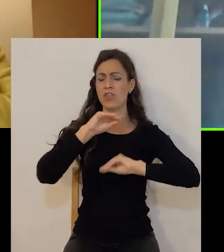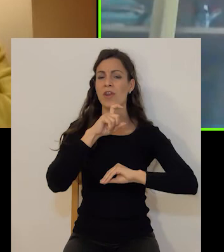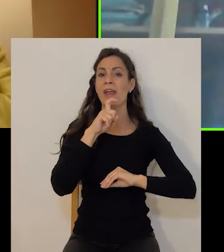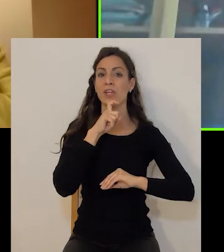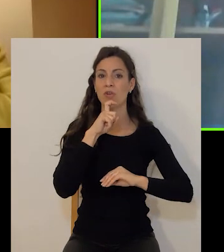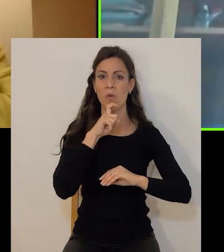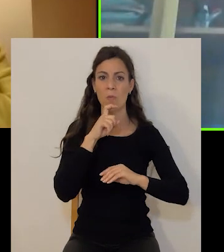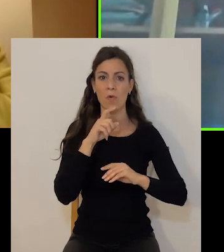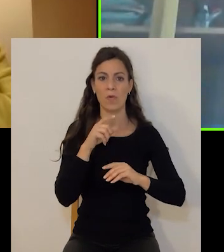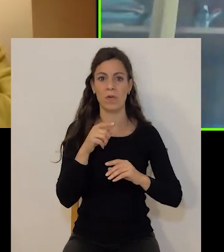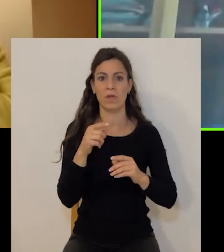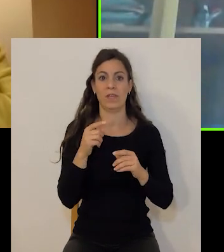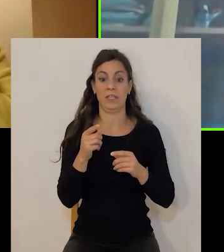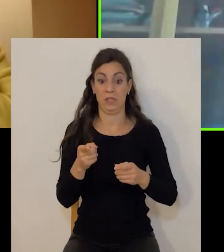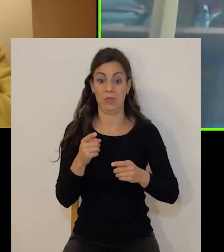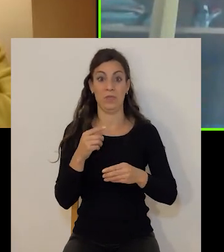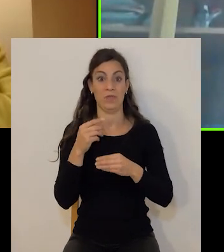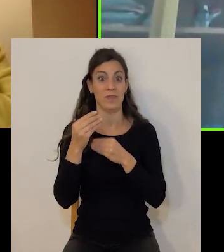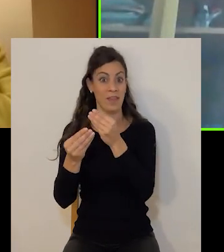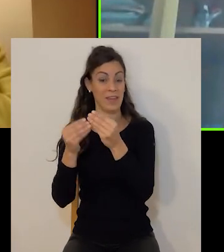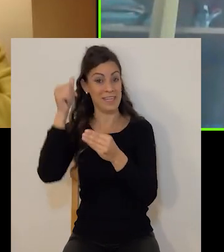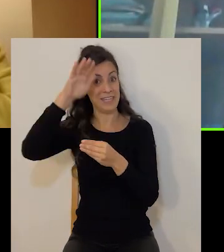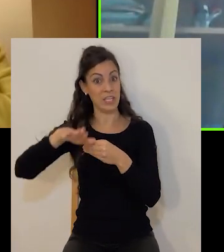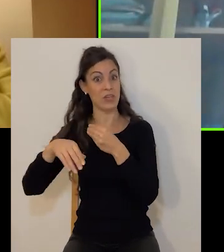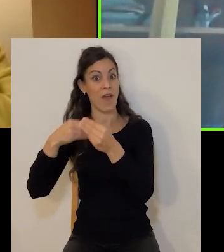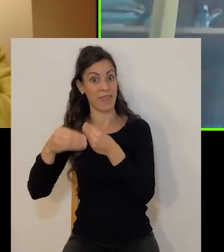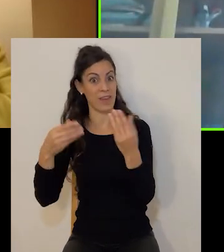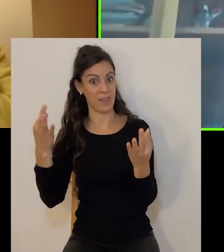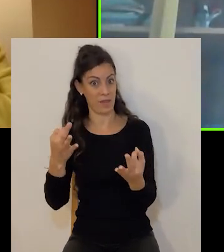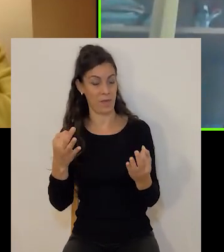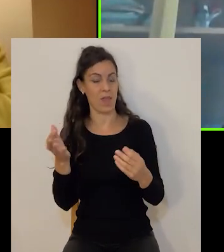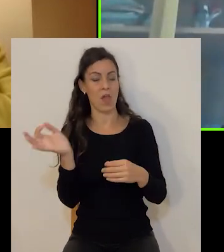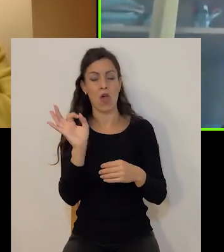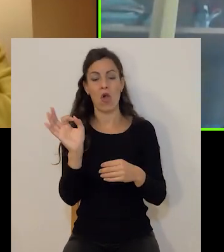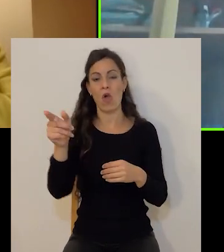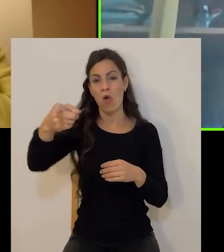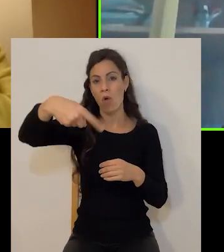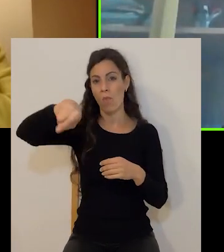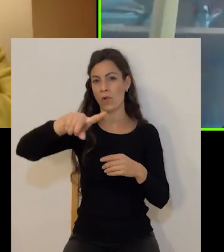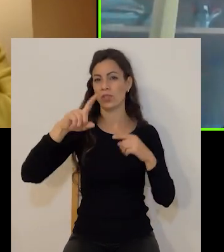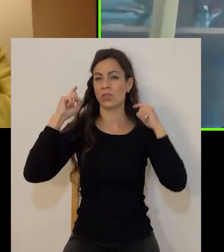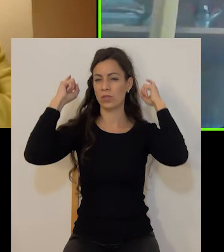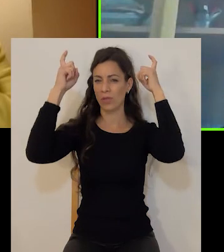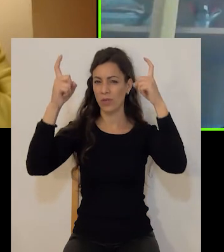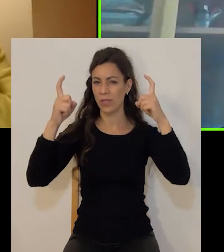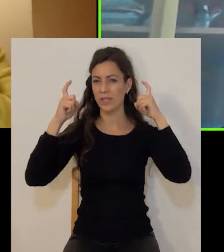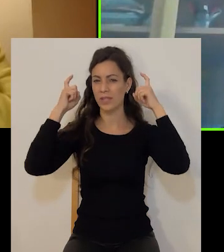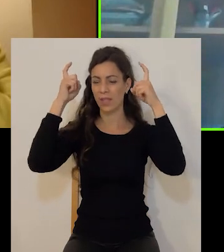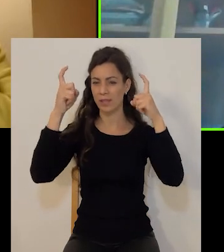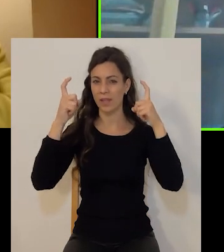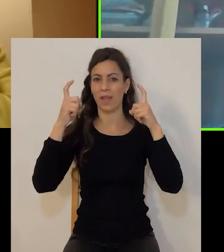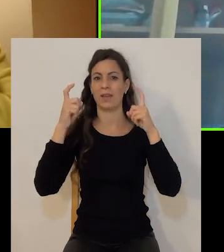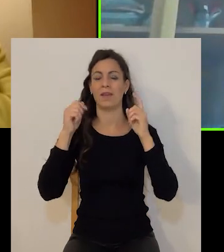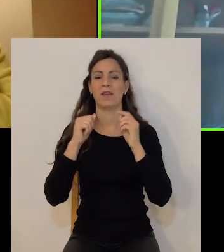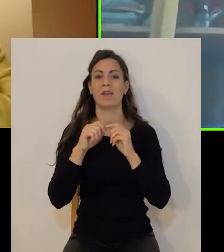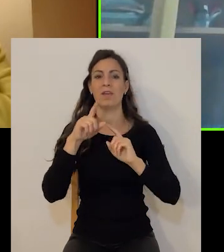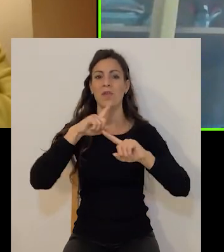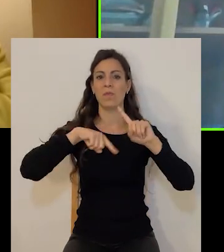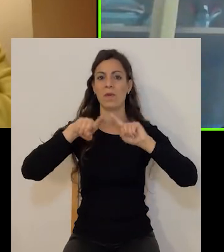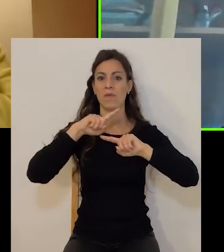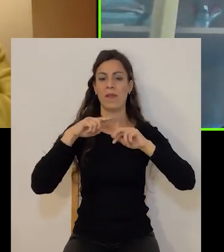problema real, ¿vale? O intentar vosotros empezar a experimentar y hablar de un